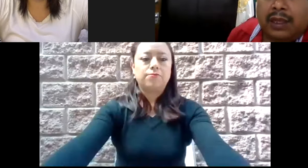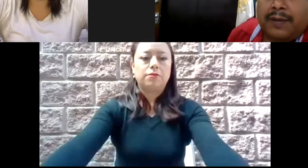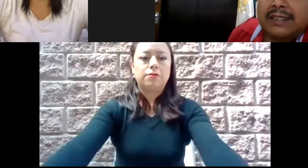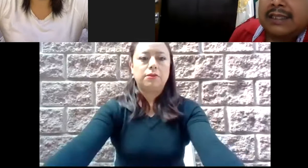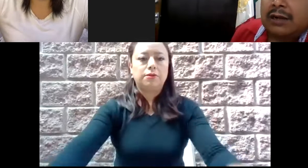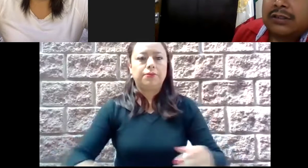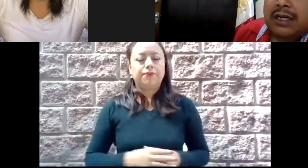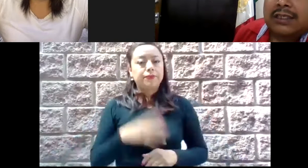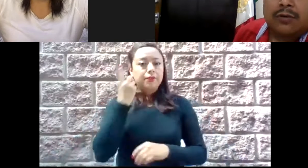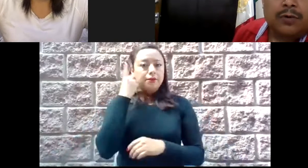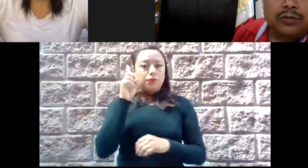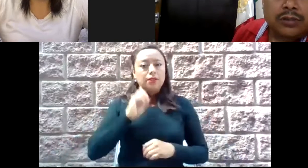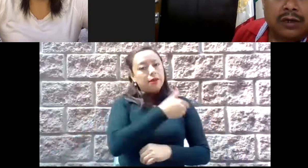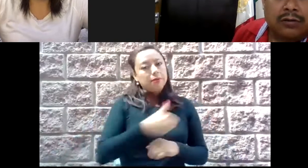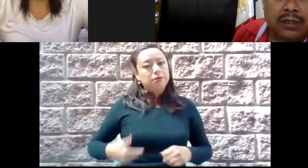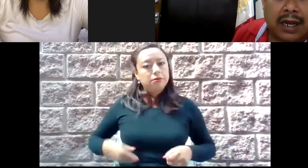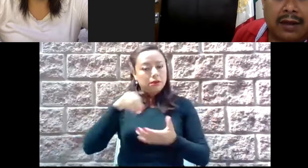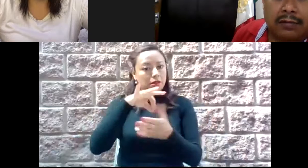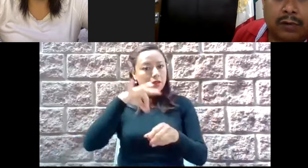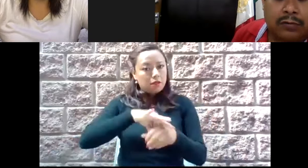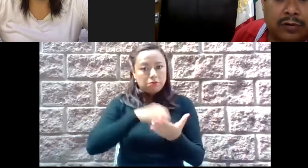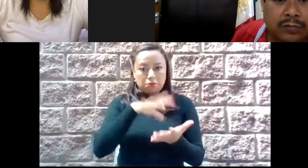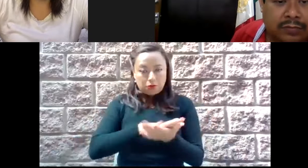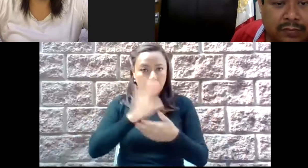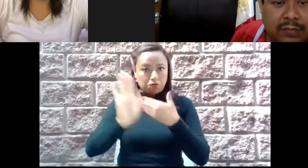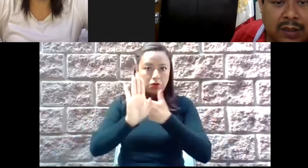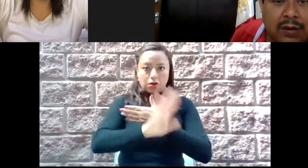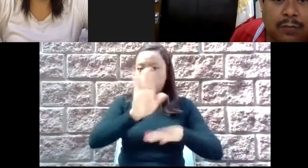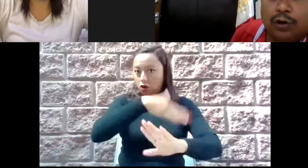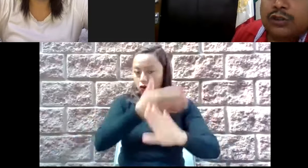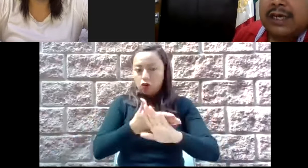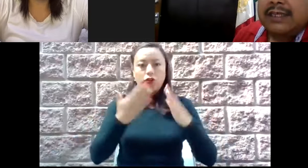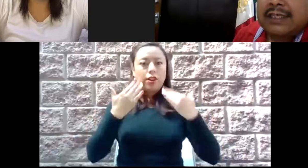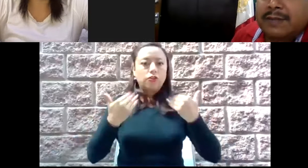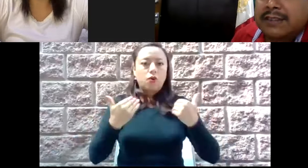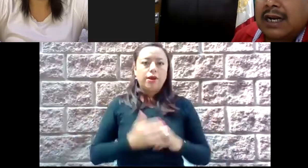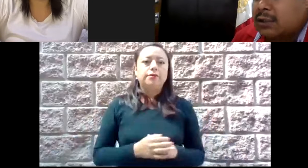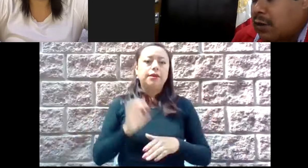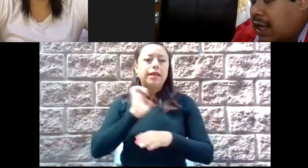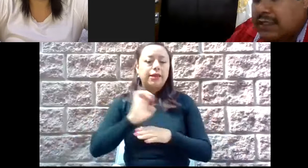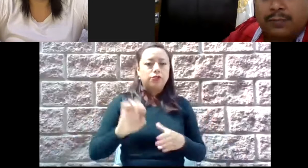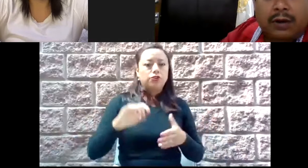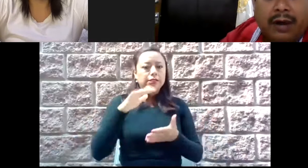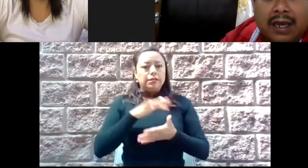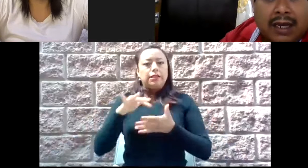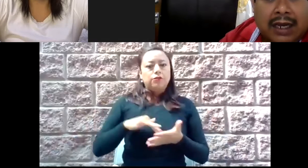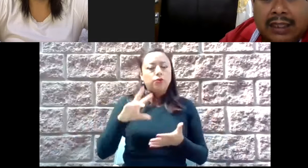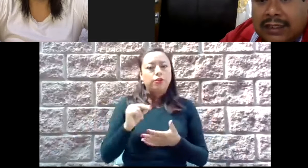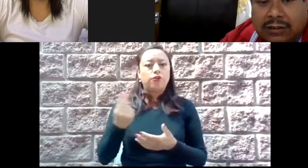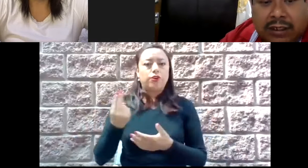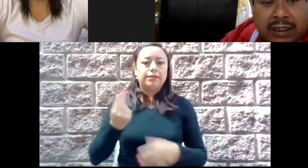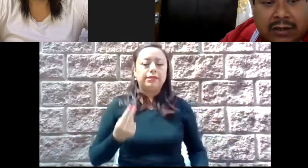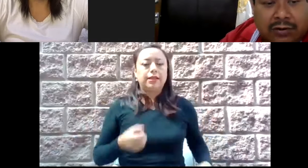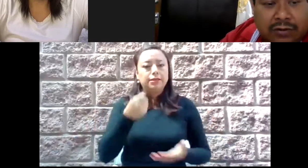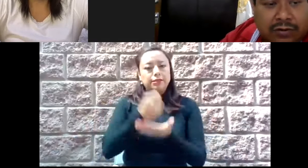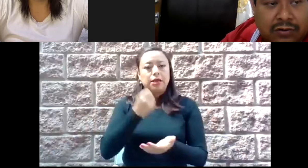Diputada presidenta, ¿no se registraron votos en contra? Bueno, no. Por consiguiente, se dispensa la lectura y se aprueba el acta